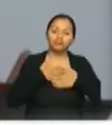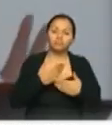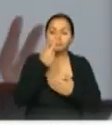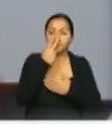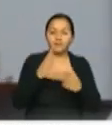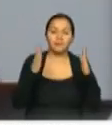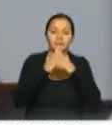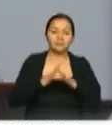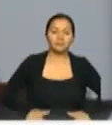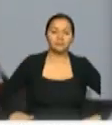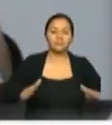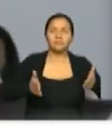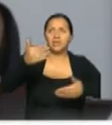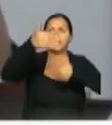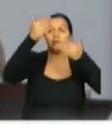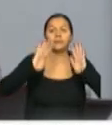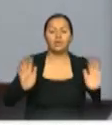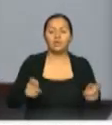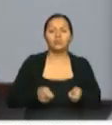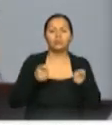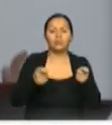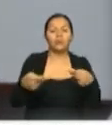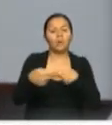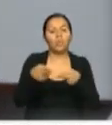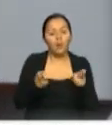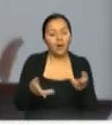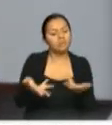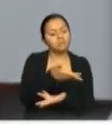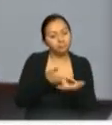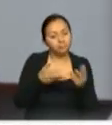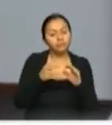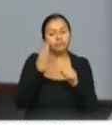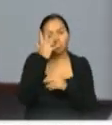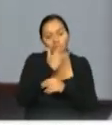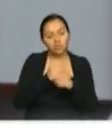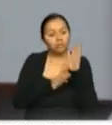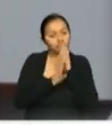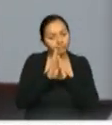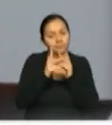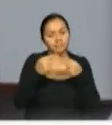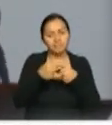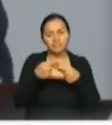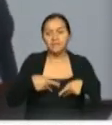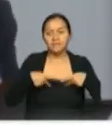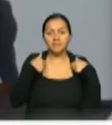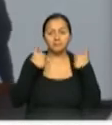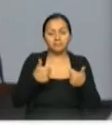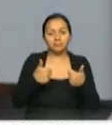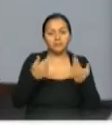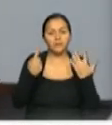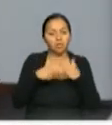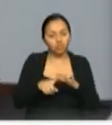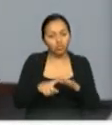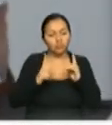techos, pisos y paredes, sino de entregar espacios que contribuyan a la generación de un hábitat saludable e inclusivo,